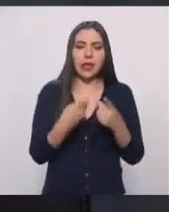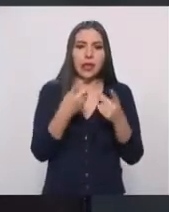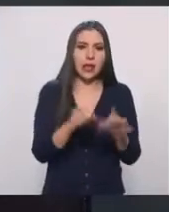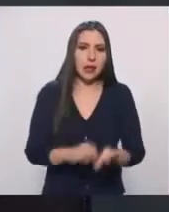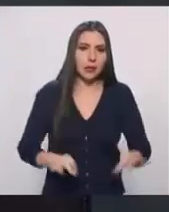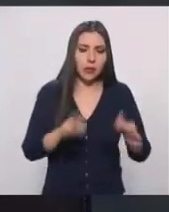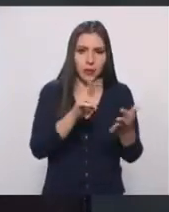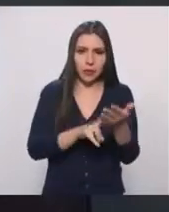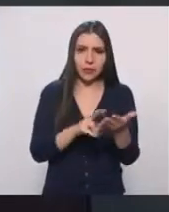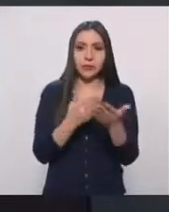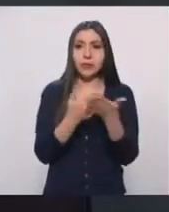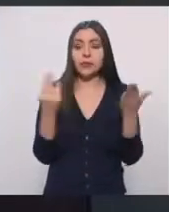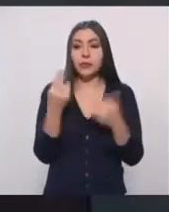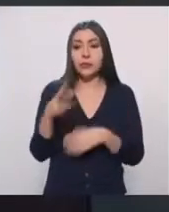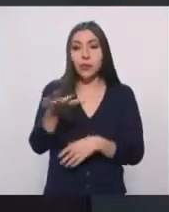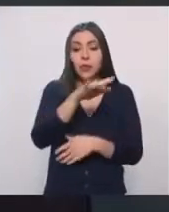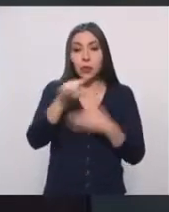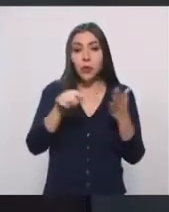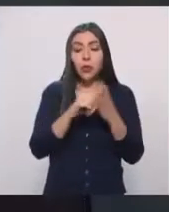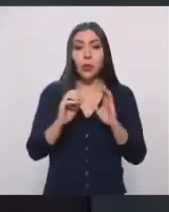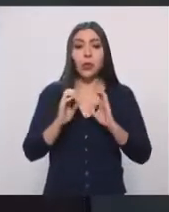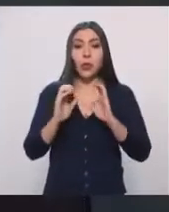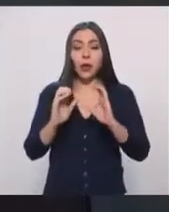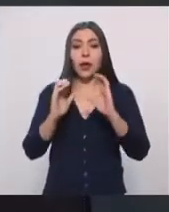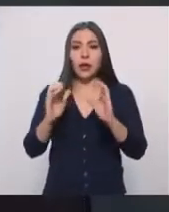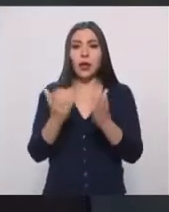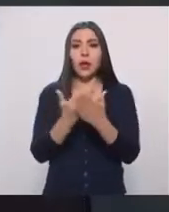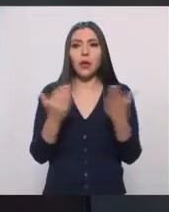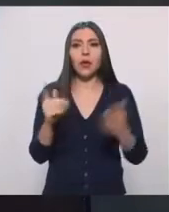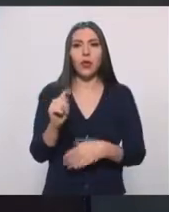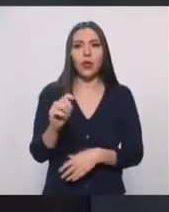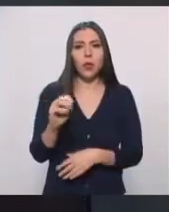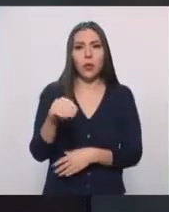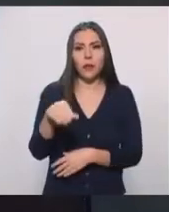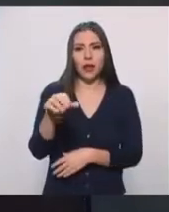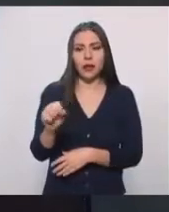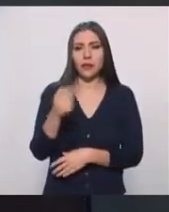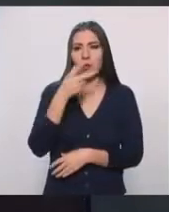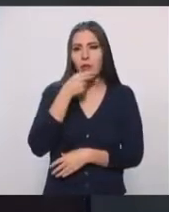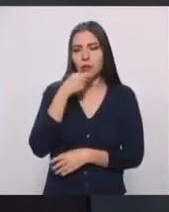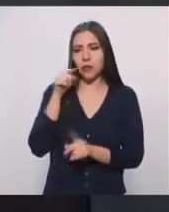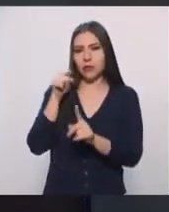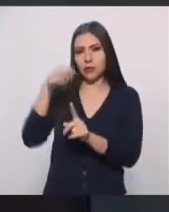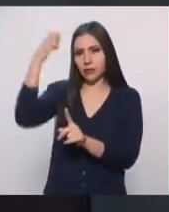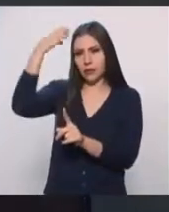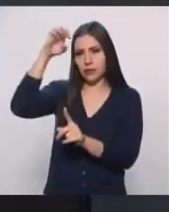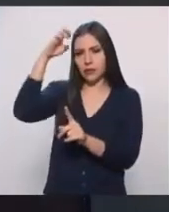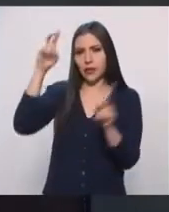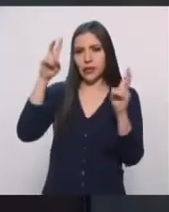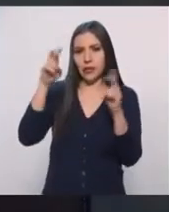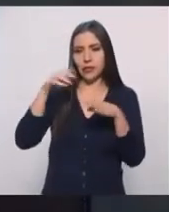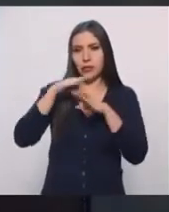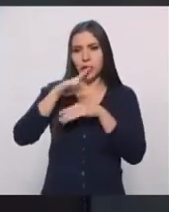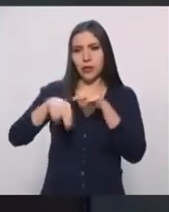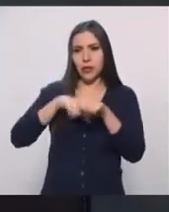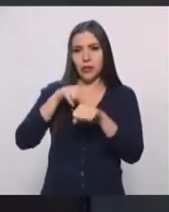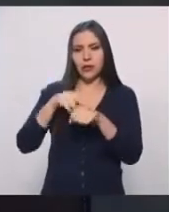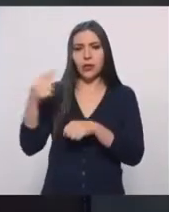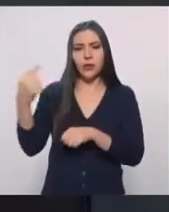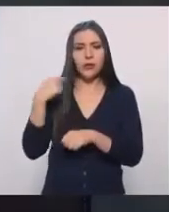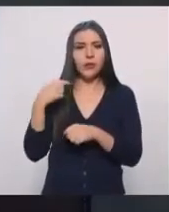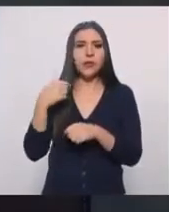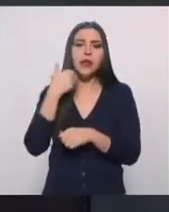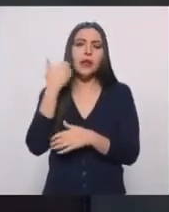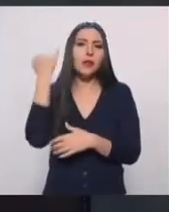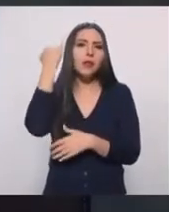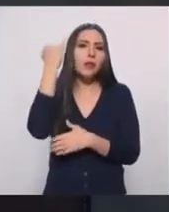de cuidar lo que nos ofrecen estas zonas, pues Tomás Severino, nuestro especialista en temas ambientales, propuso hablar de otro